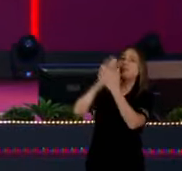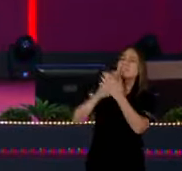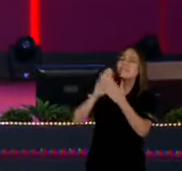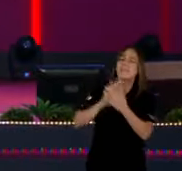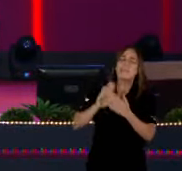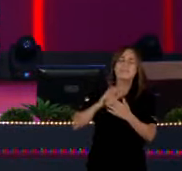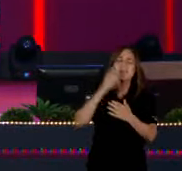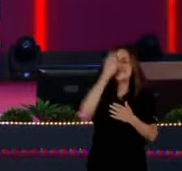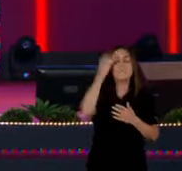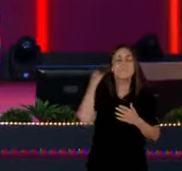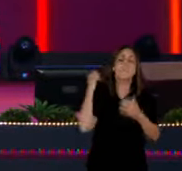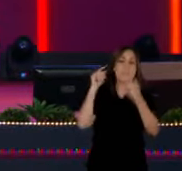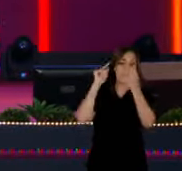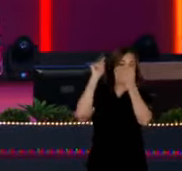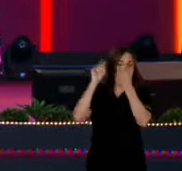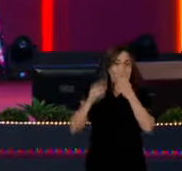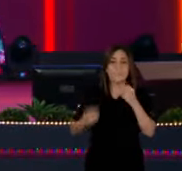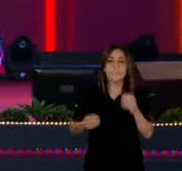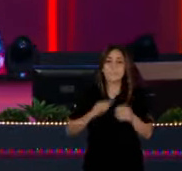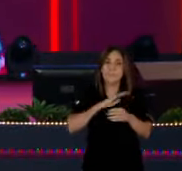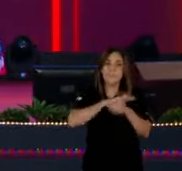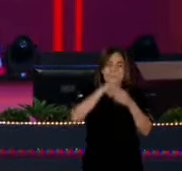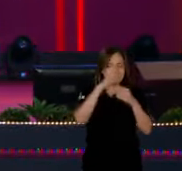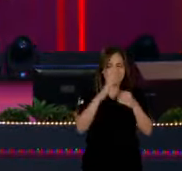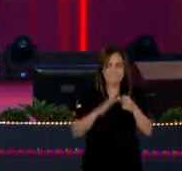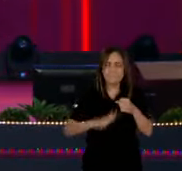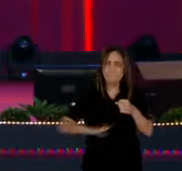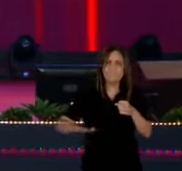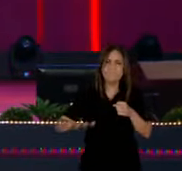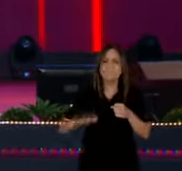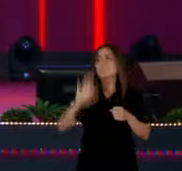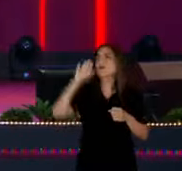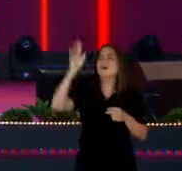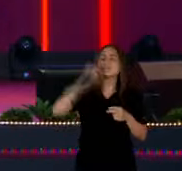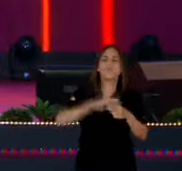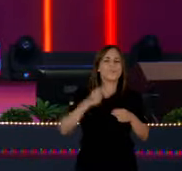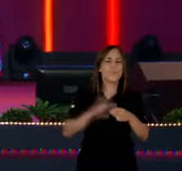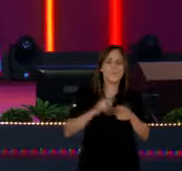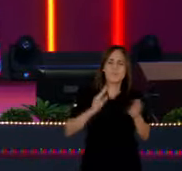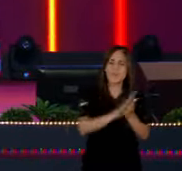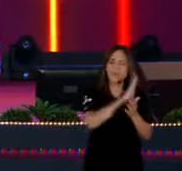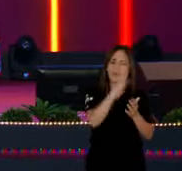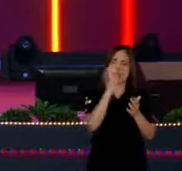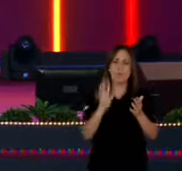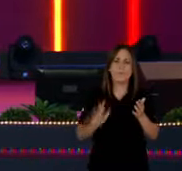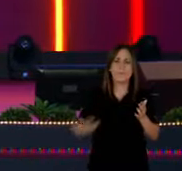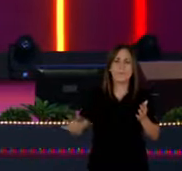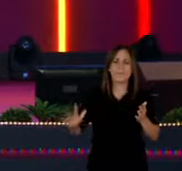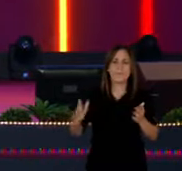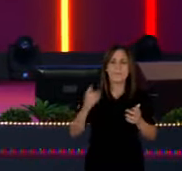no se olvide. Él es fuente inagotable y a su nombre.